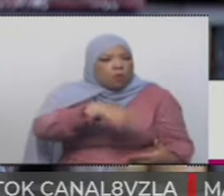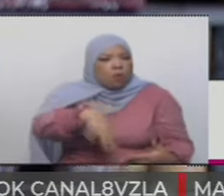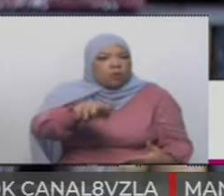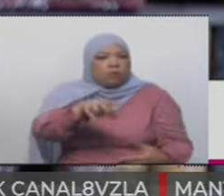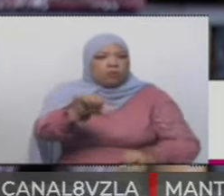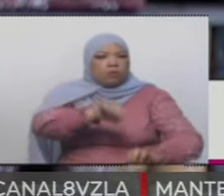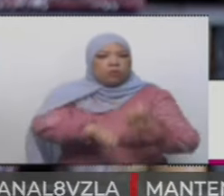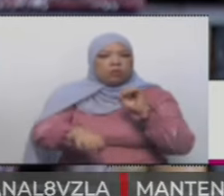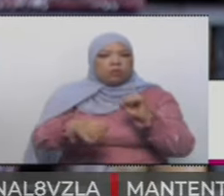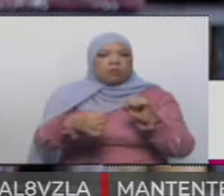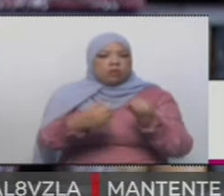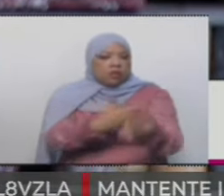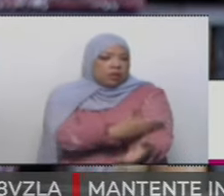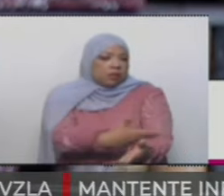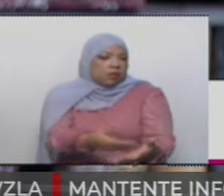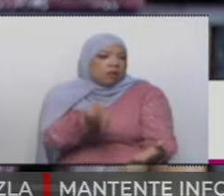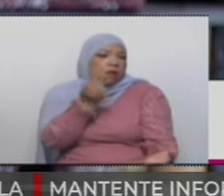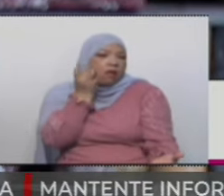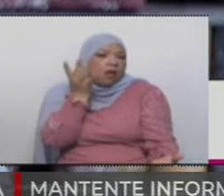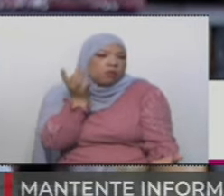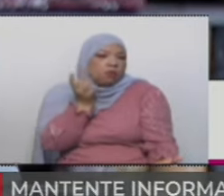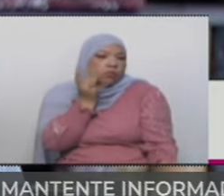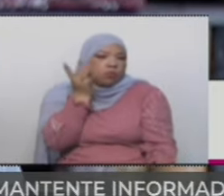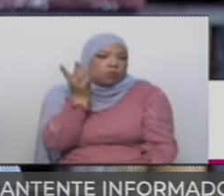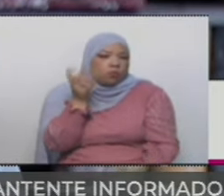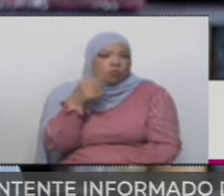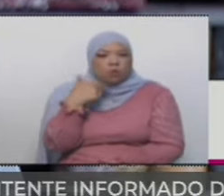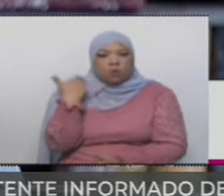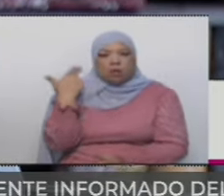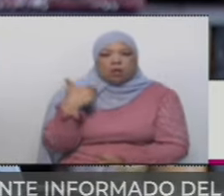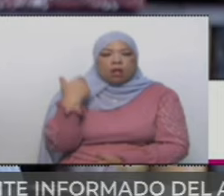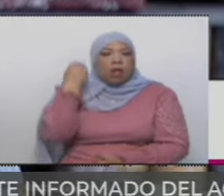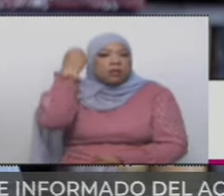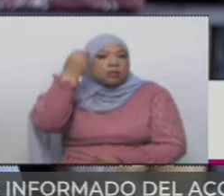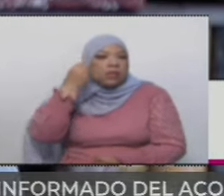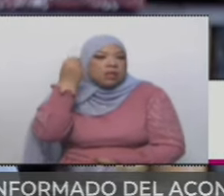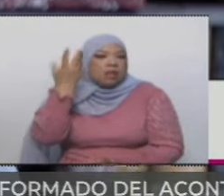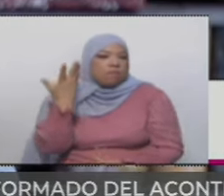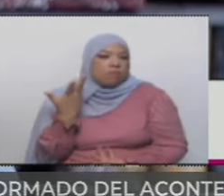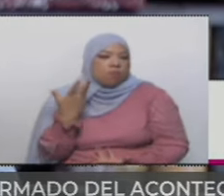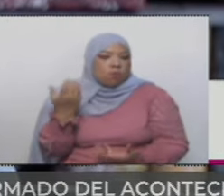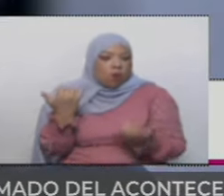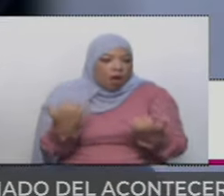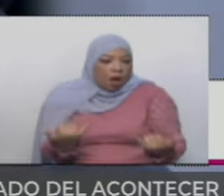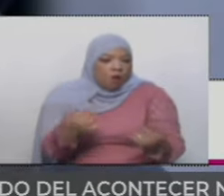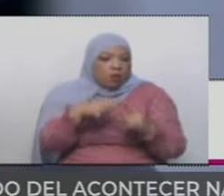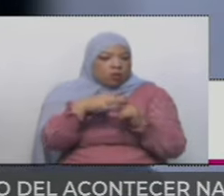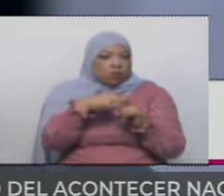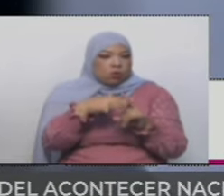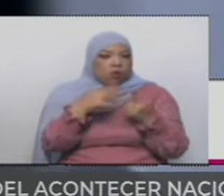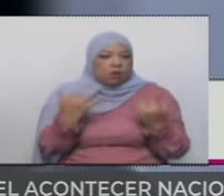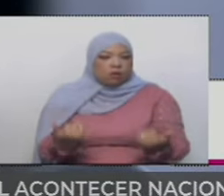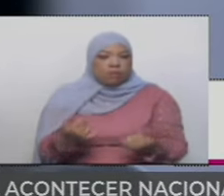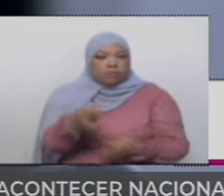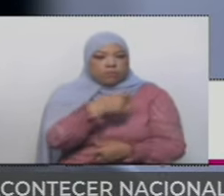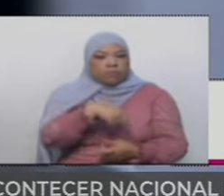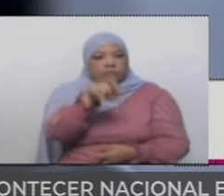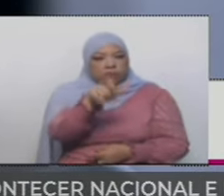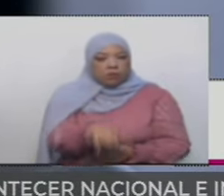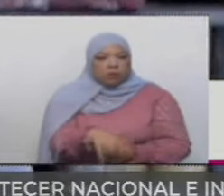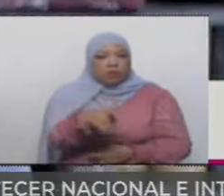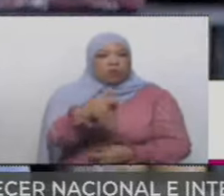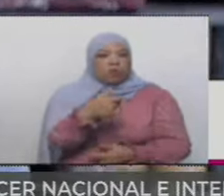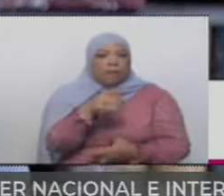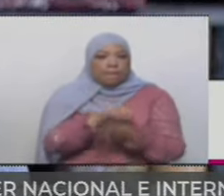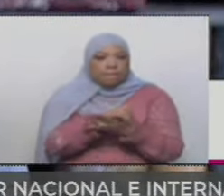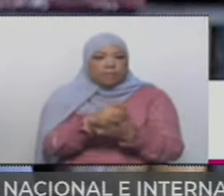pueblo porque ellos son sangre azul. Hagamos conciencia del momento histórico. Quizás ustedes,